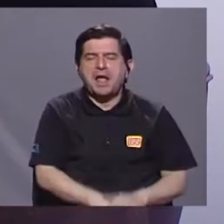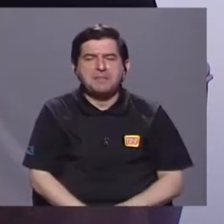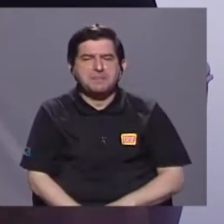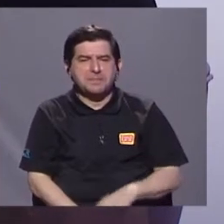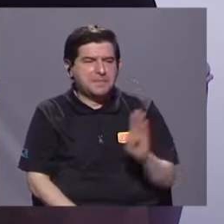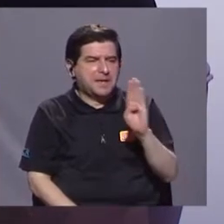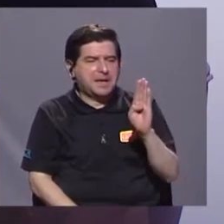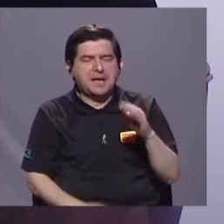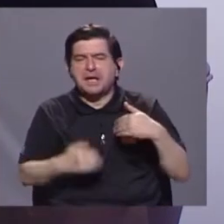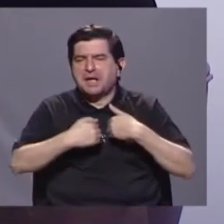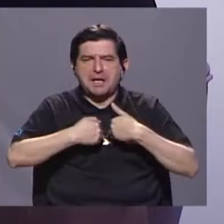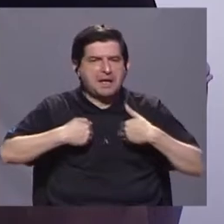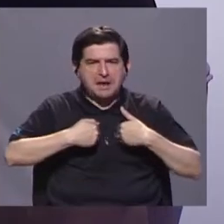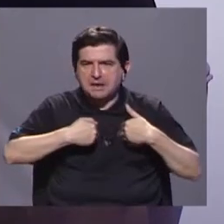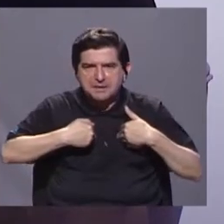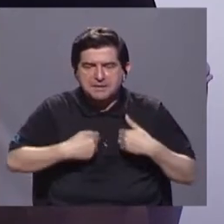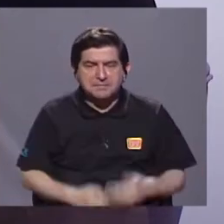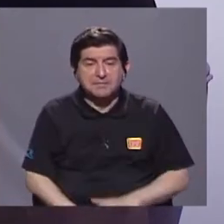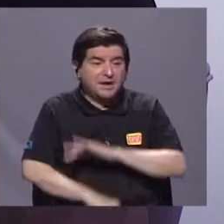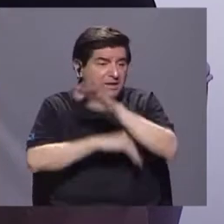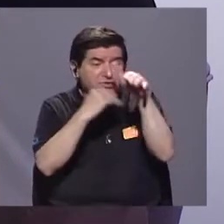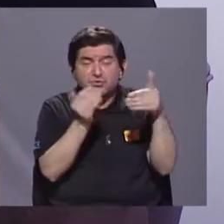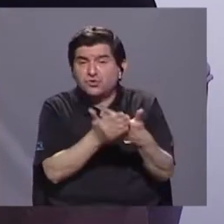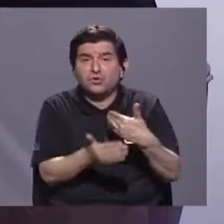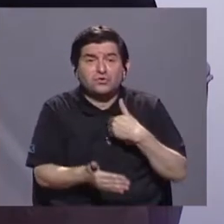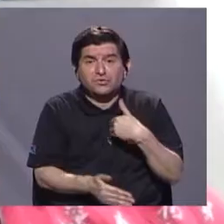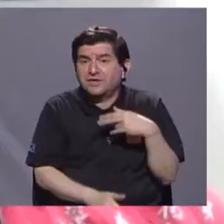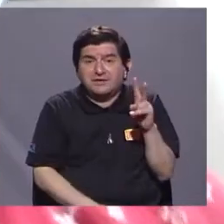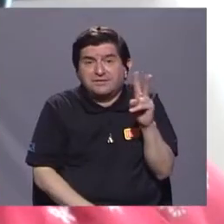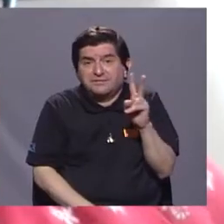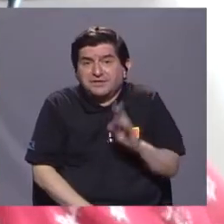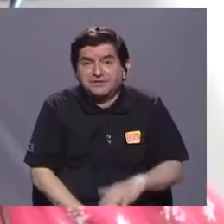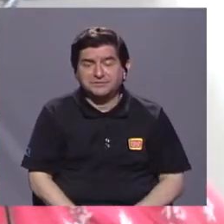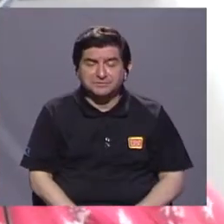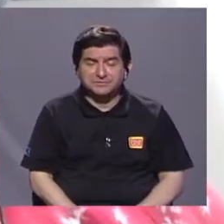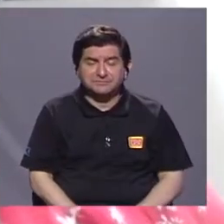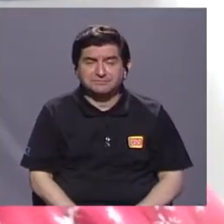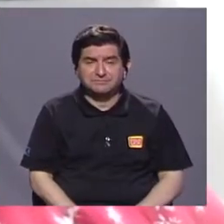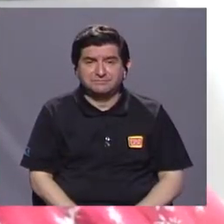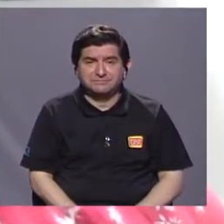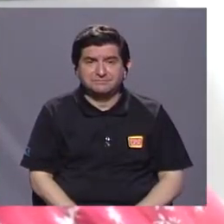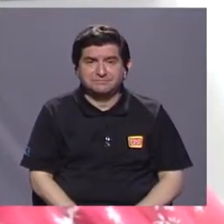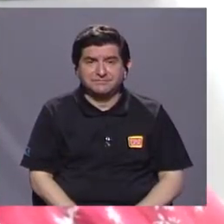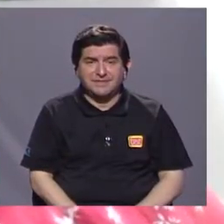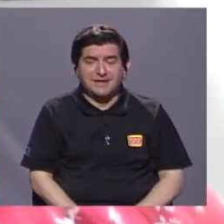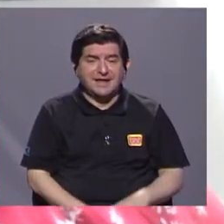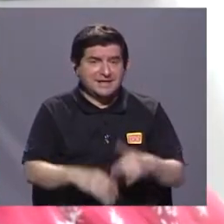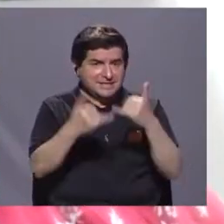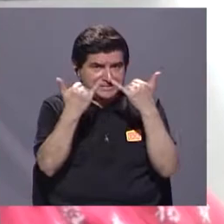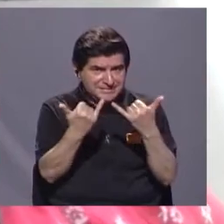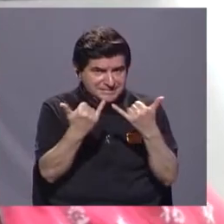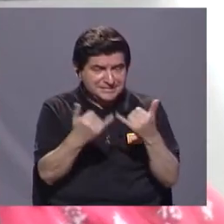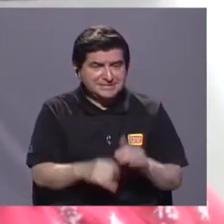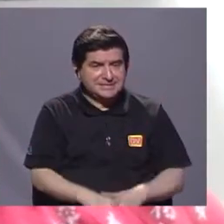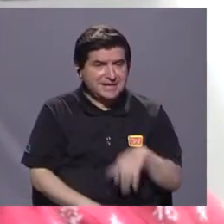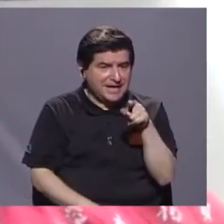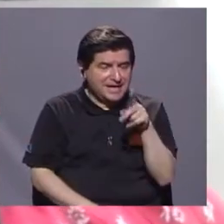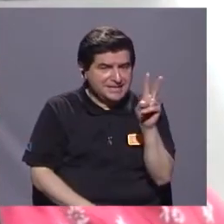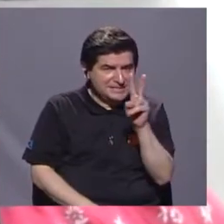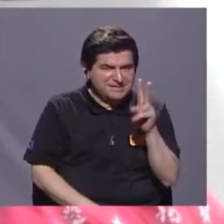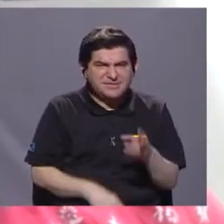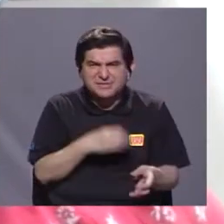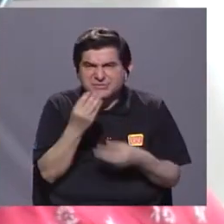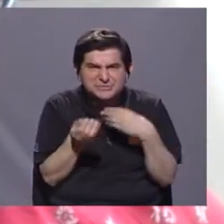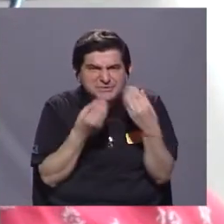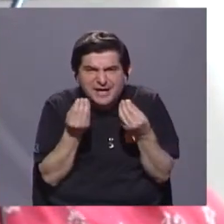animales prácticamente todo tiene un virus de bacterias y ese virus lo que